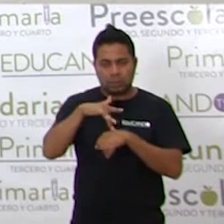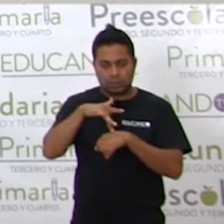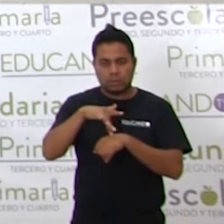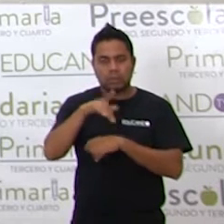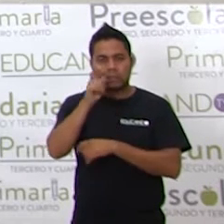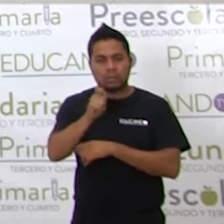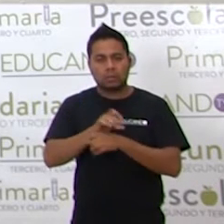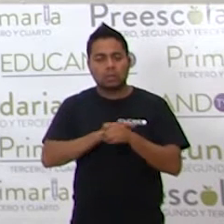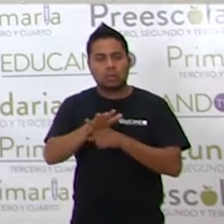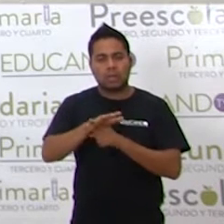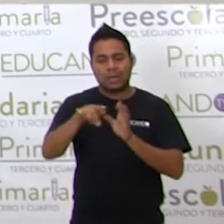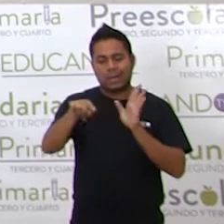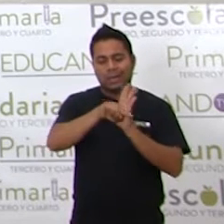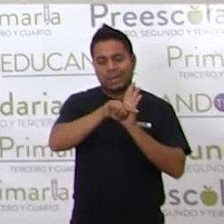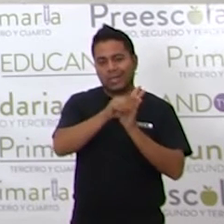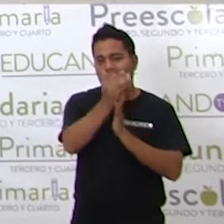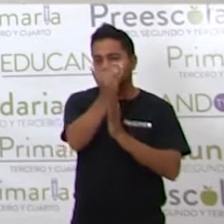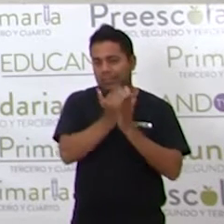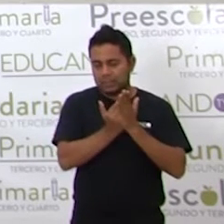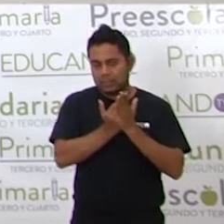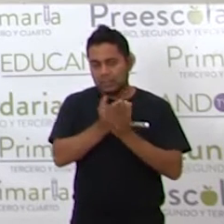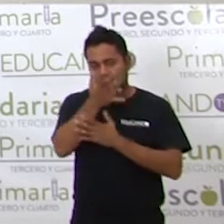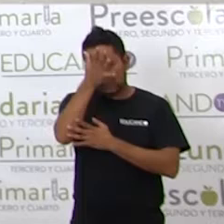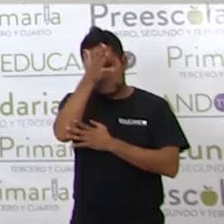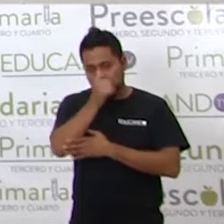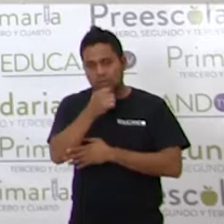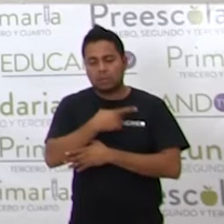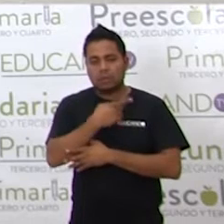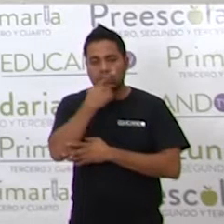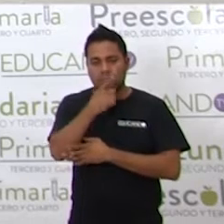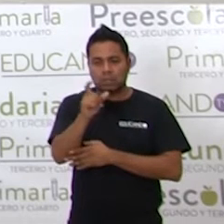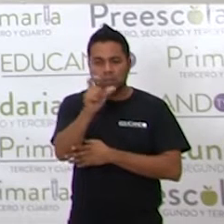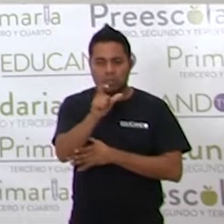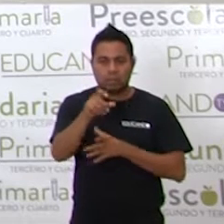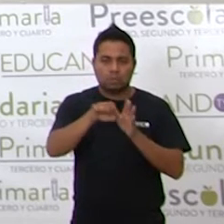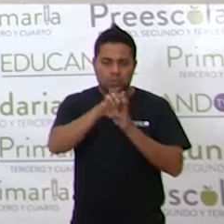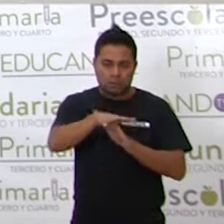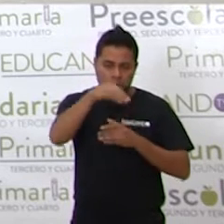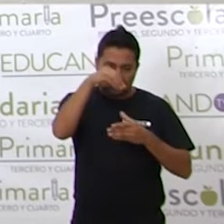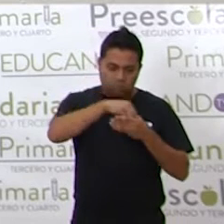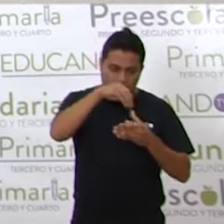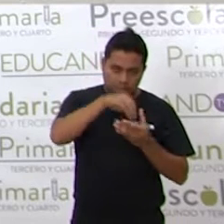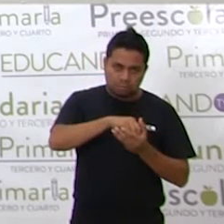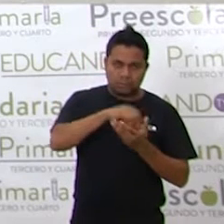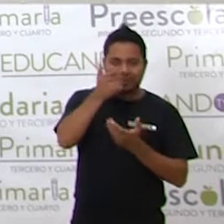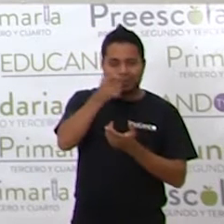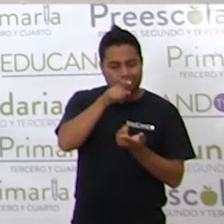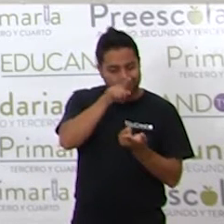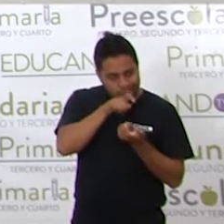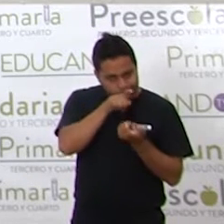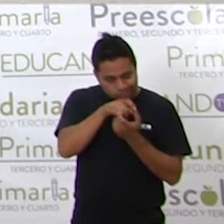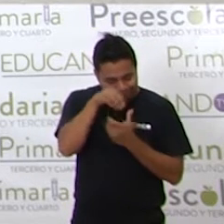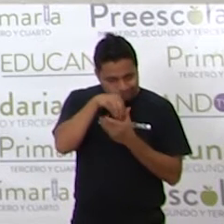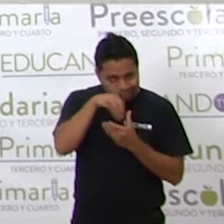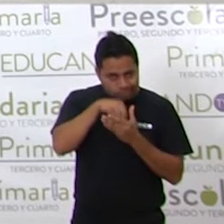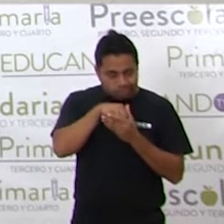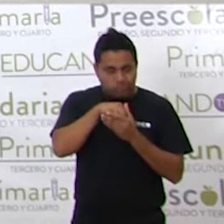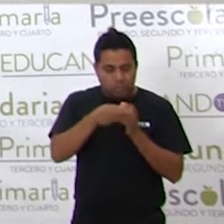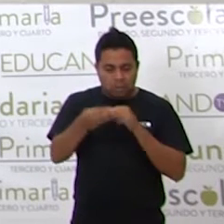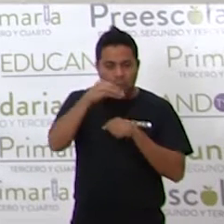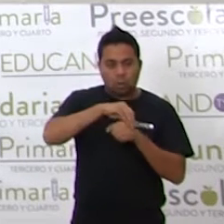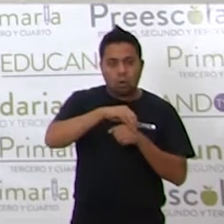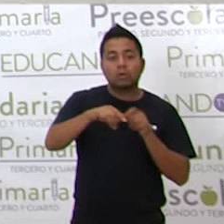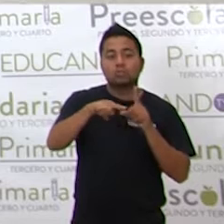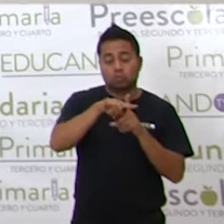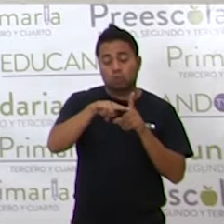que es la resta. Recuerda que dijimos que cuando ahorramos, juntamos, agregamos, hablamos de la